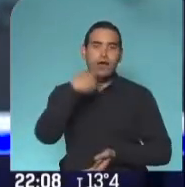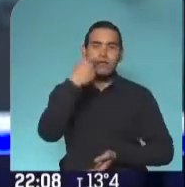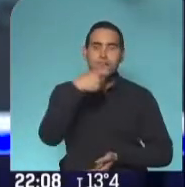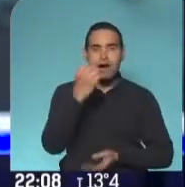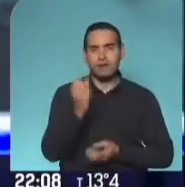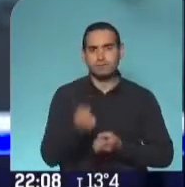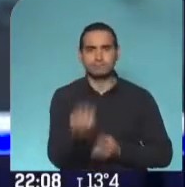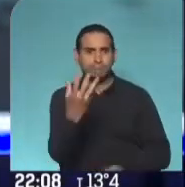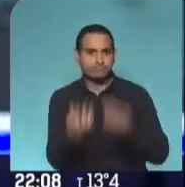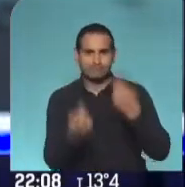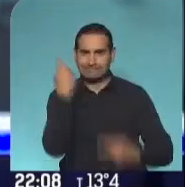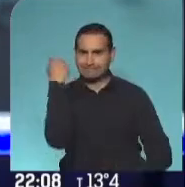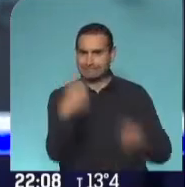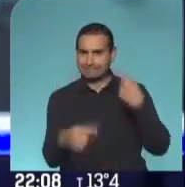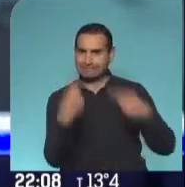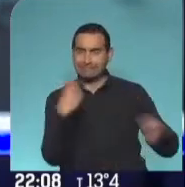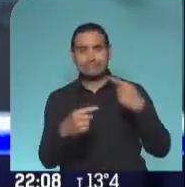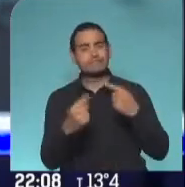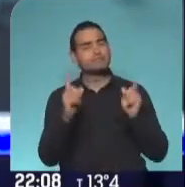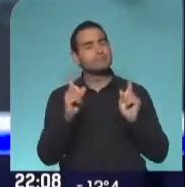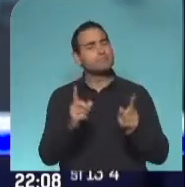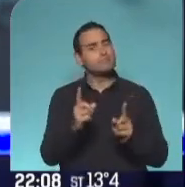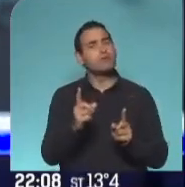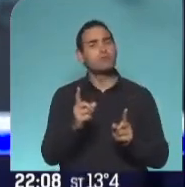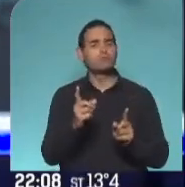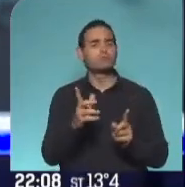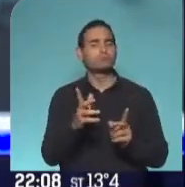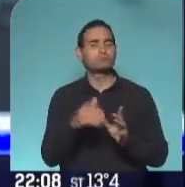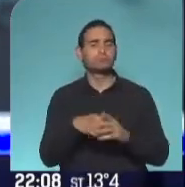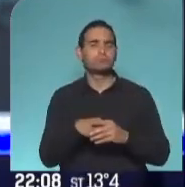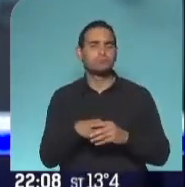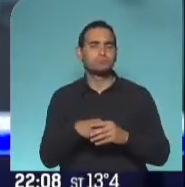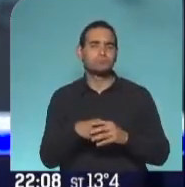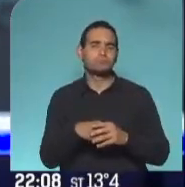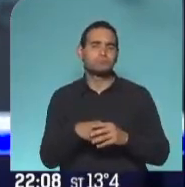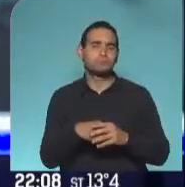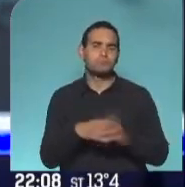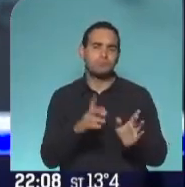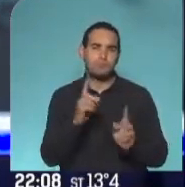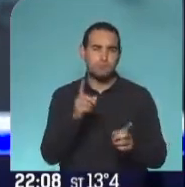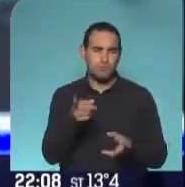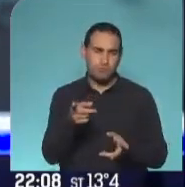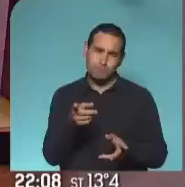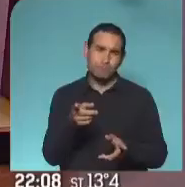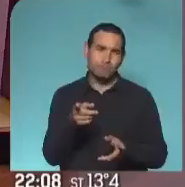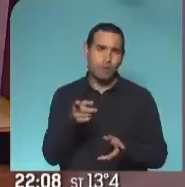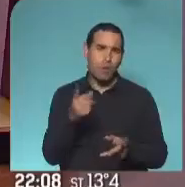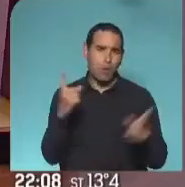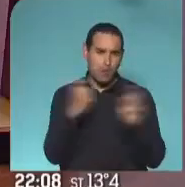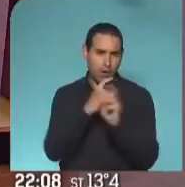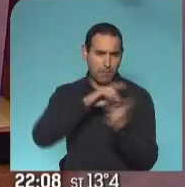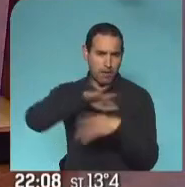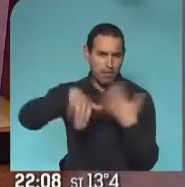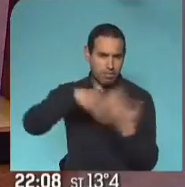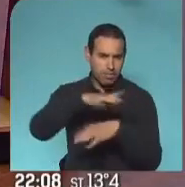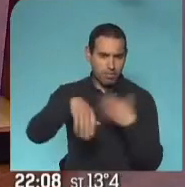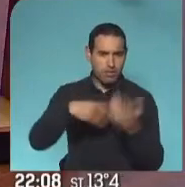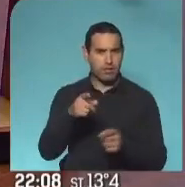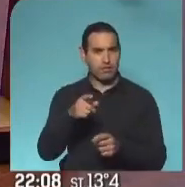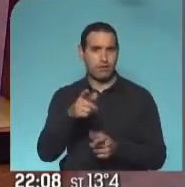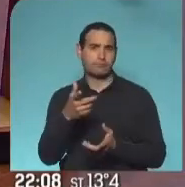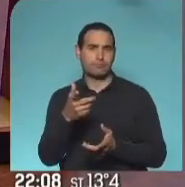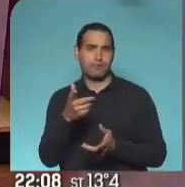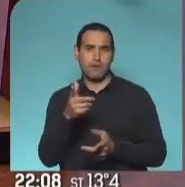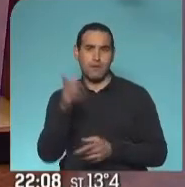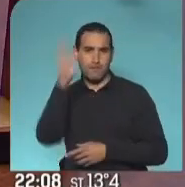y poner en riesgo esto. Pero también detrás de esto está, digamos, un poco este conflicto que hay entre lo que produce para